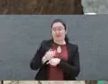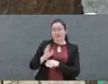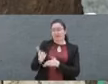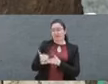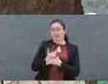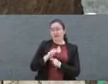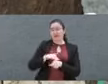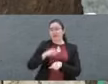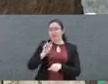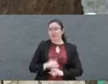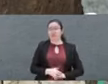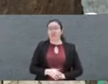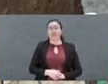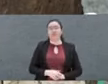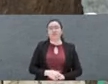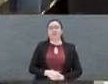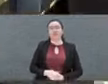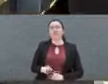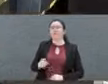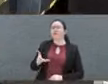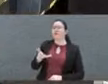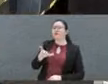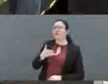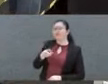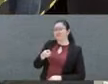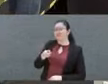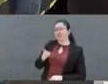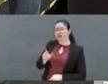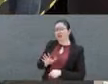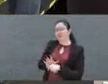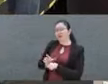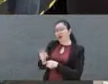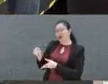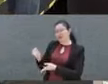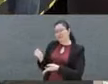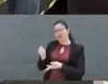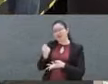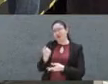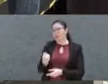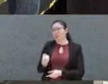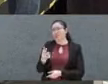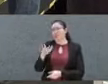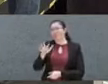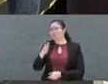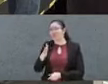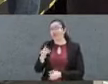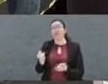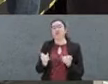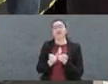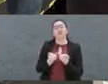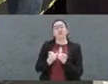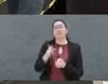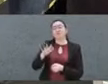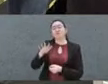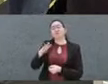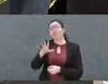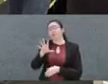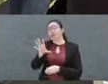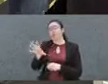Fiscal. ¿Me puede decir cuál es esa recaudación y más o menos me podría dar un aproximado o el